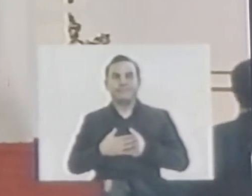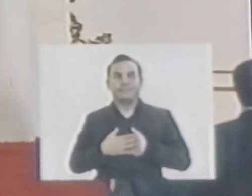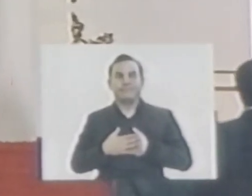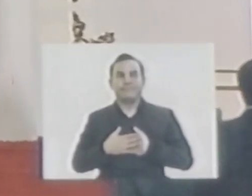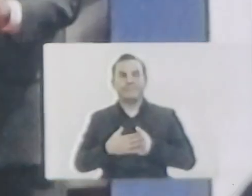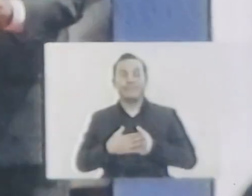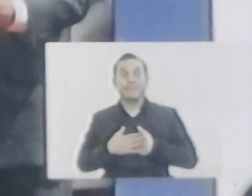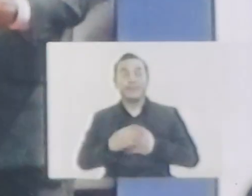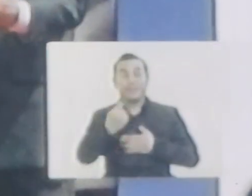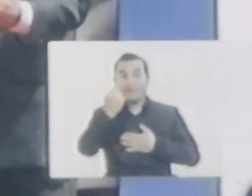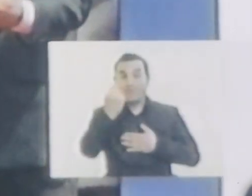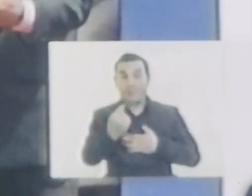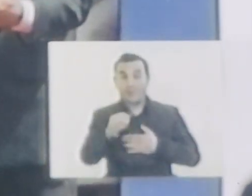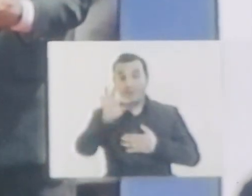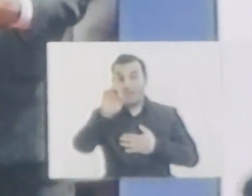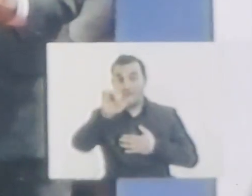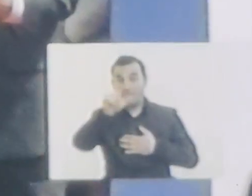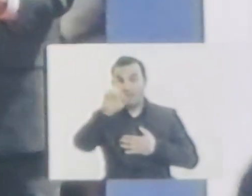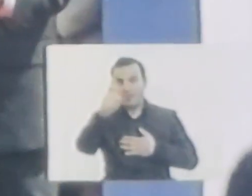Ciudadano Félix Ulloa Hijo,